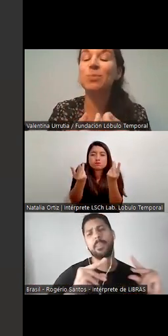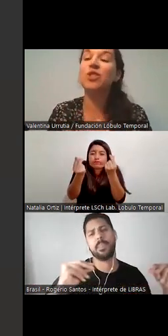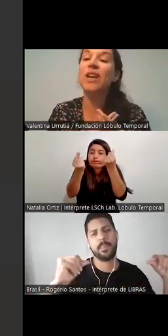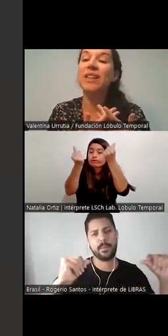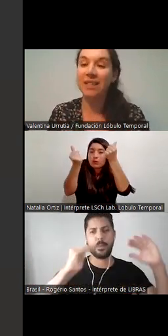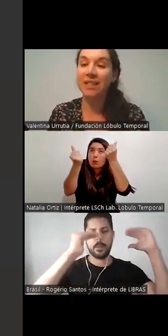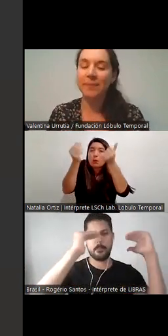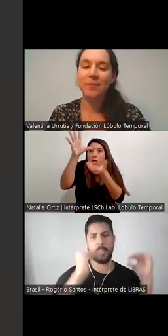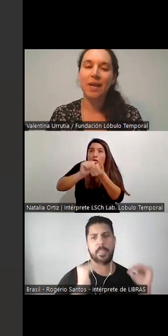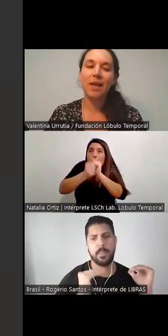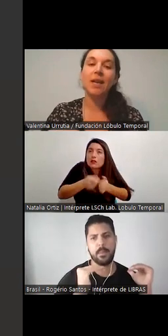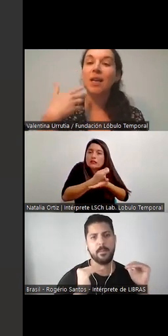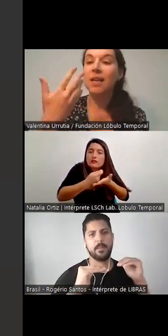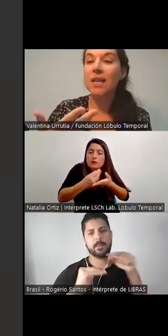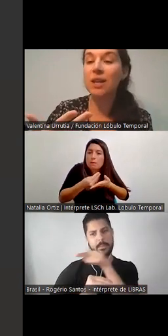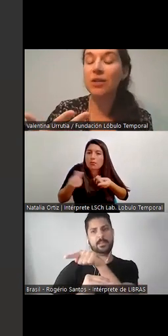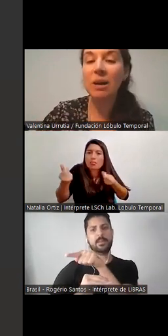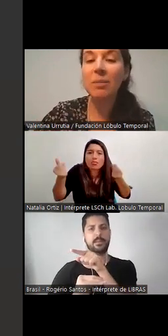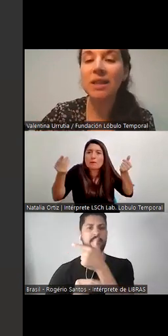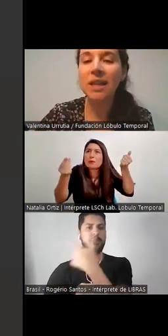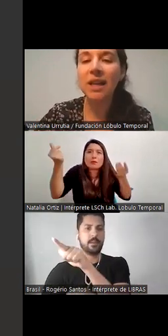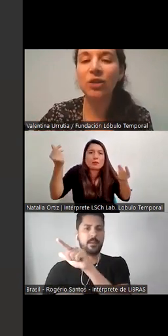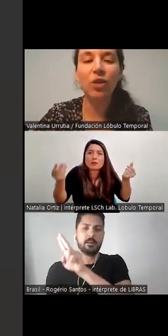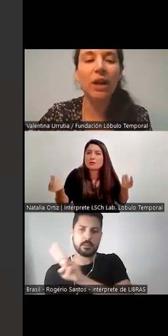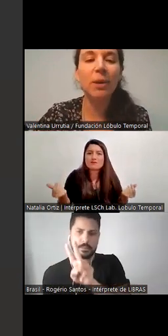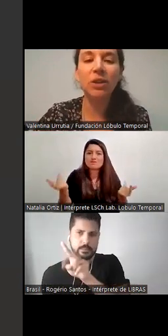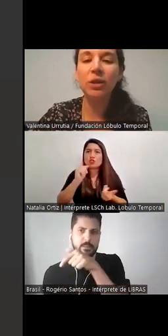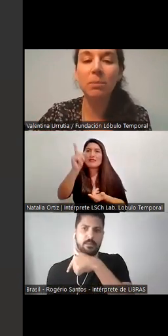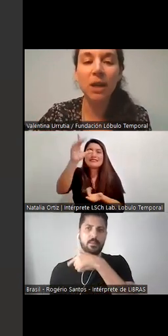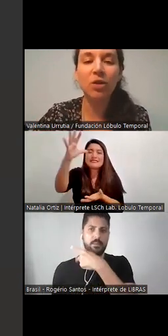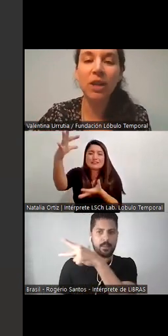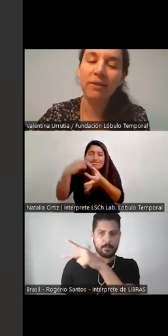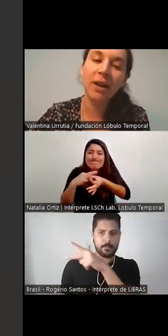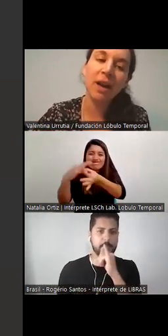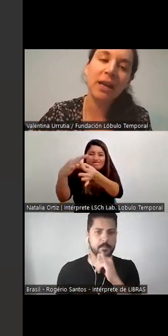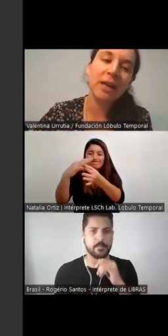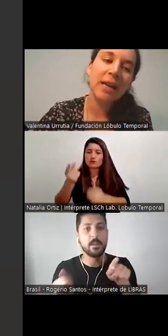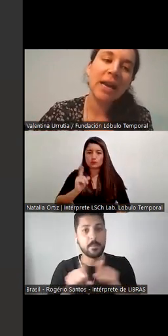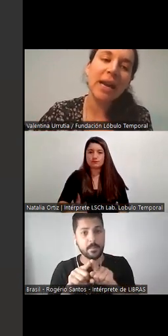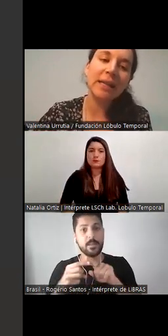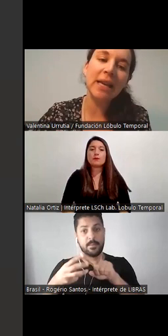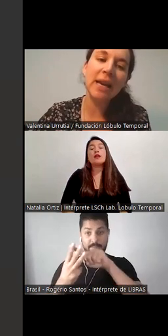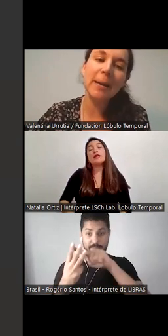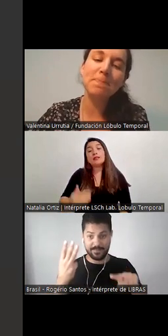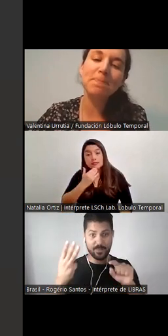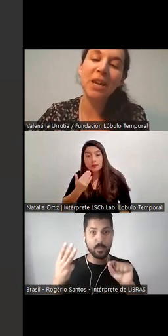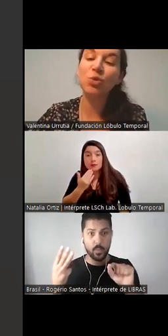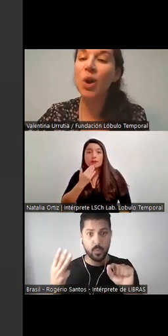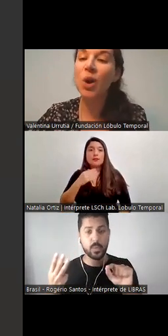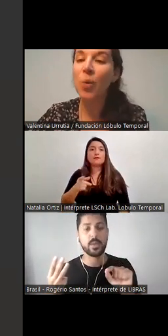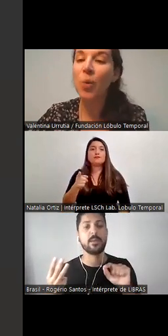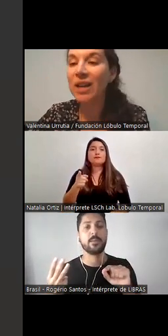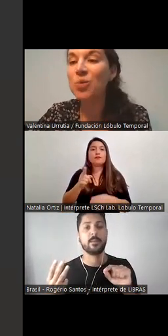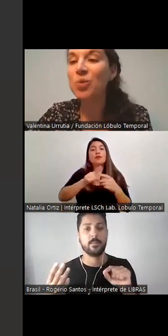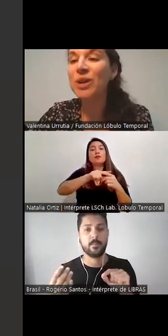de esta expresión artística. Y finalmente, estos dos elementos también nos llevan a que este es